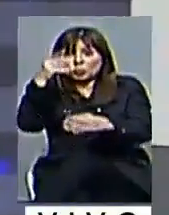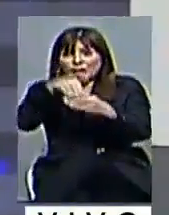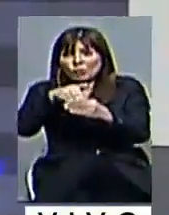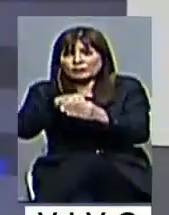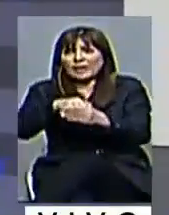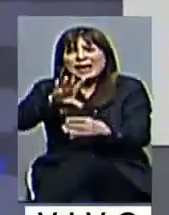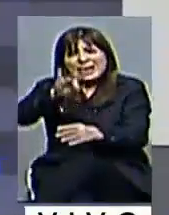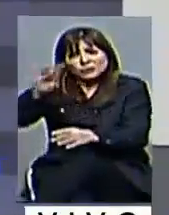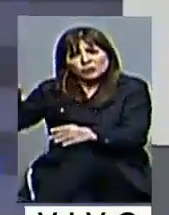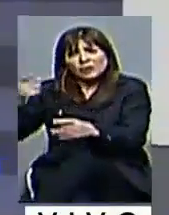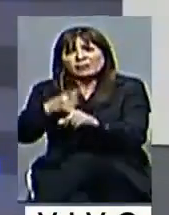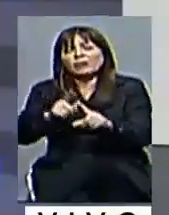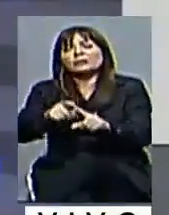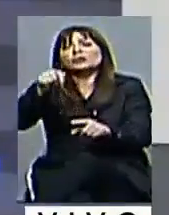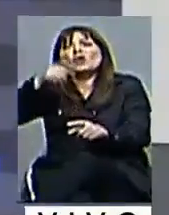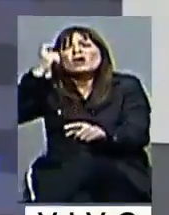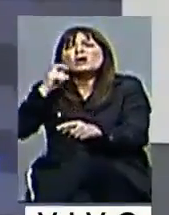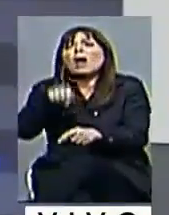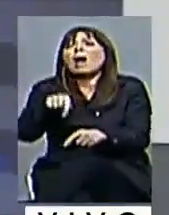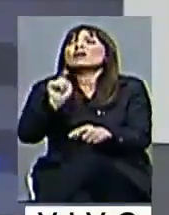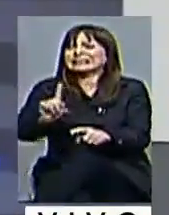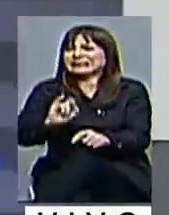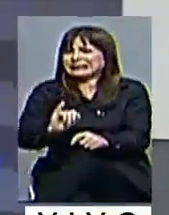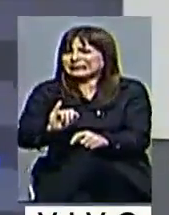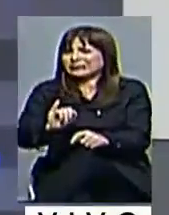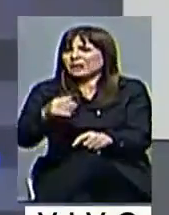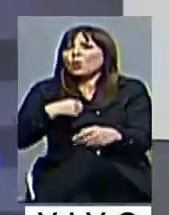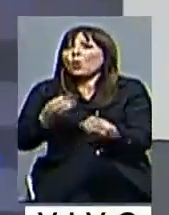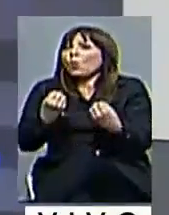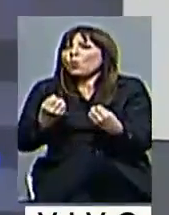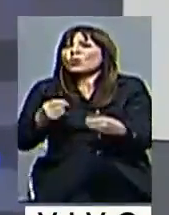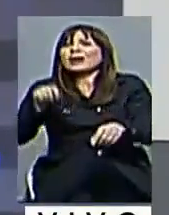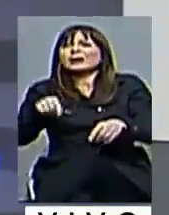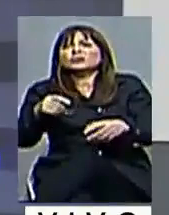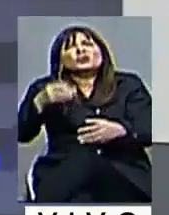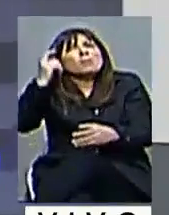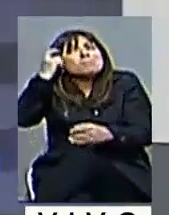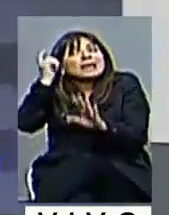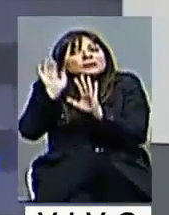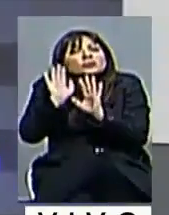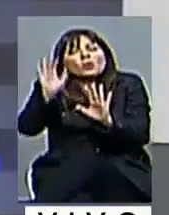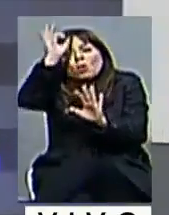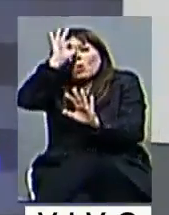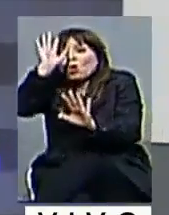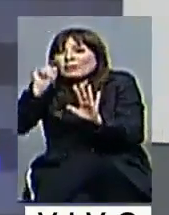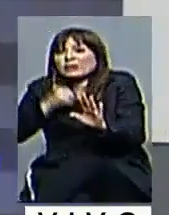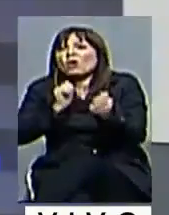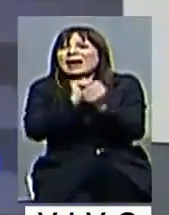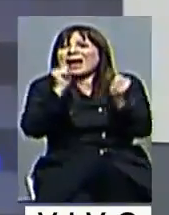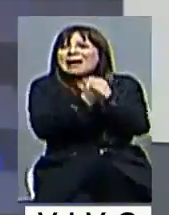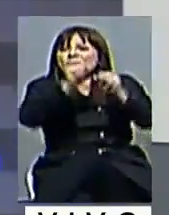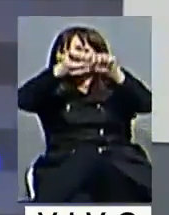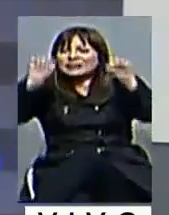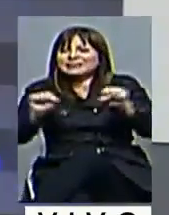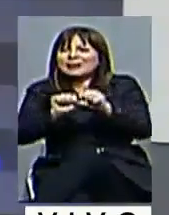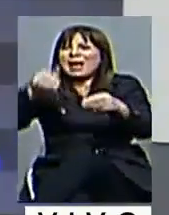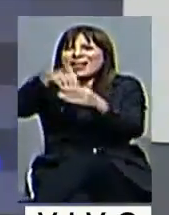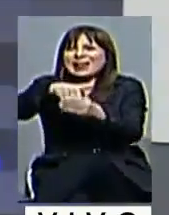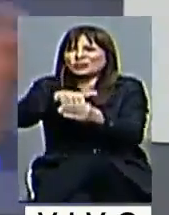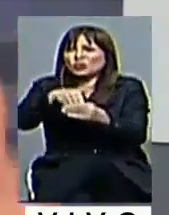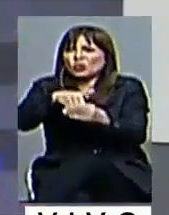eran elecciones distintas. Yo creo que esta vez sí. Y ocurre a mi juicio por un factor que se instala, que es el cambio del sistema